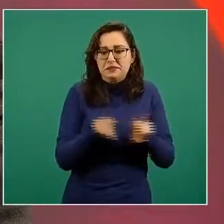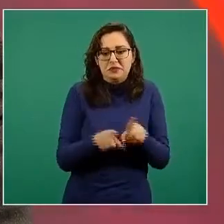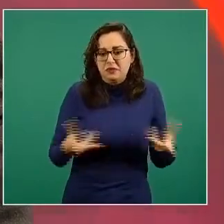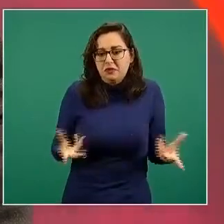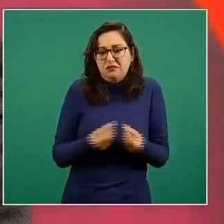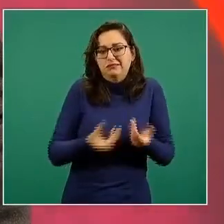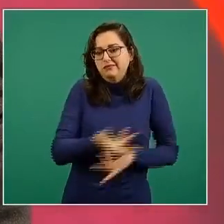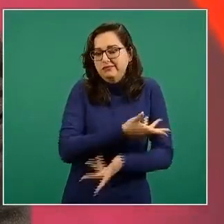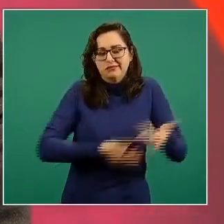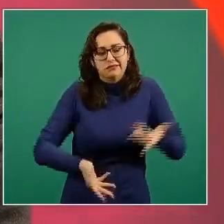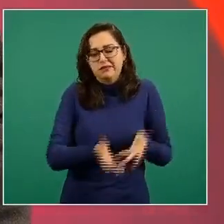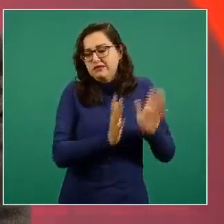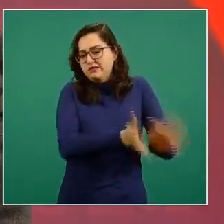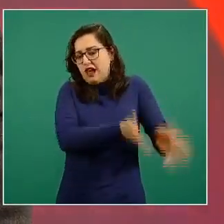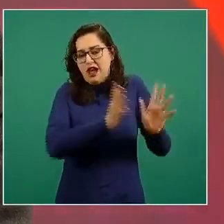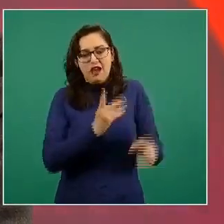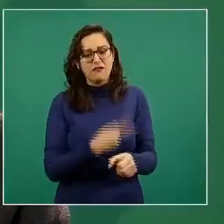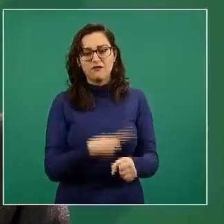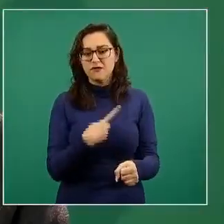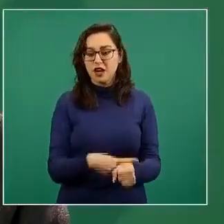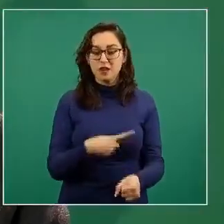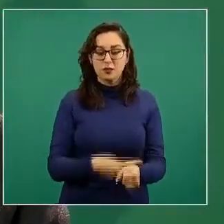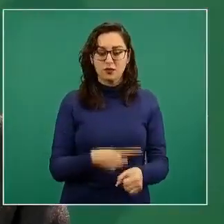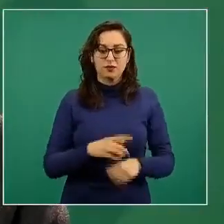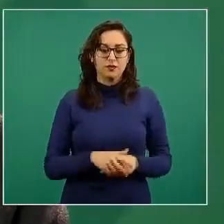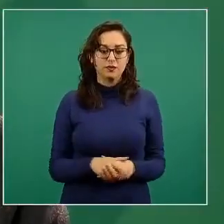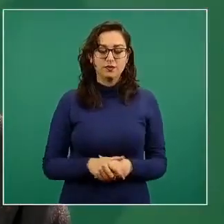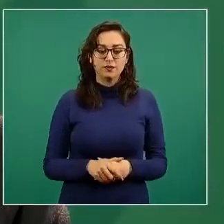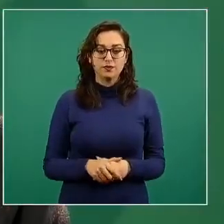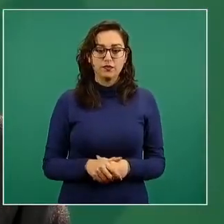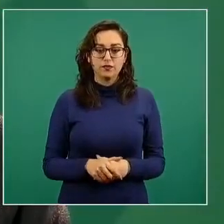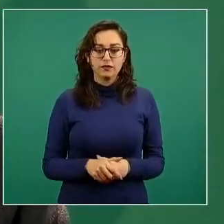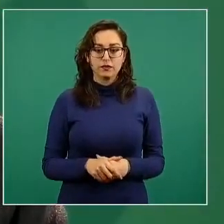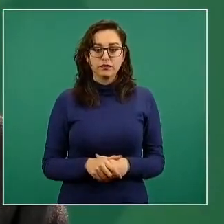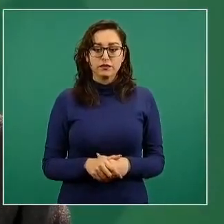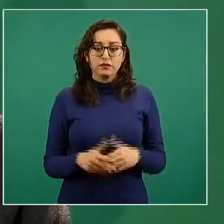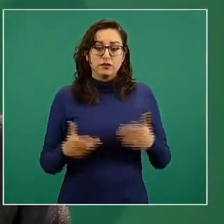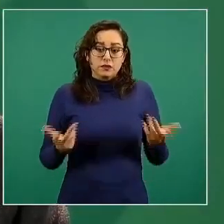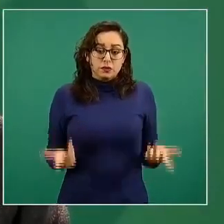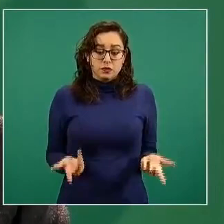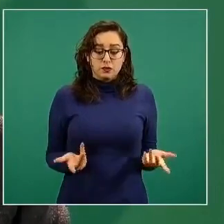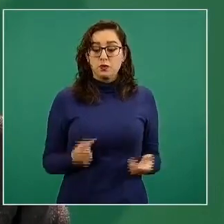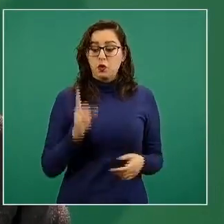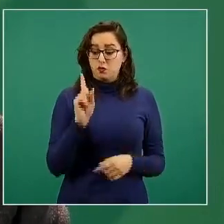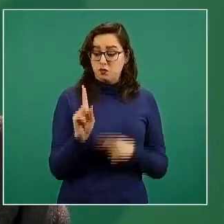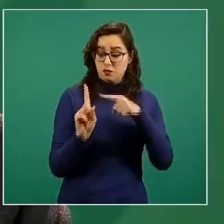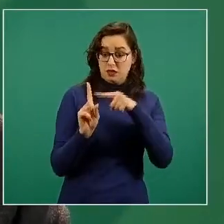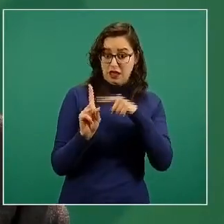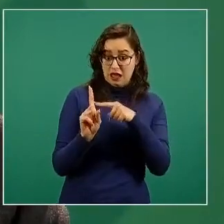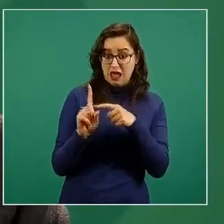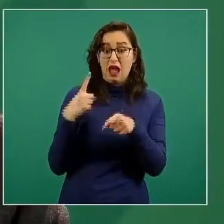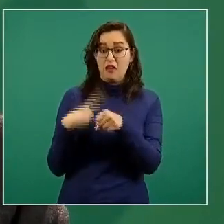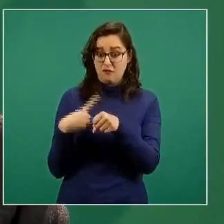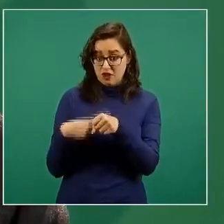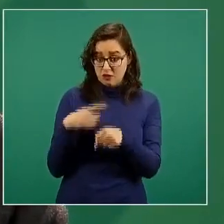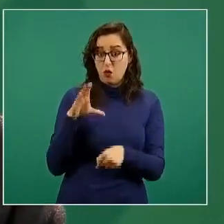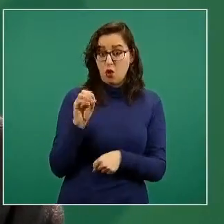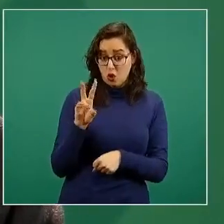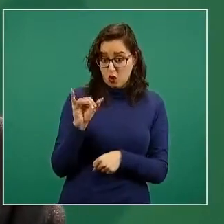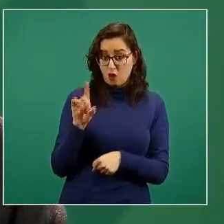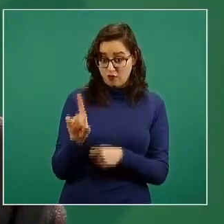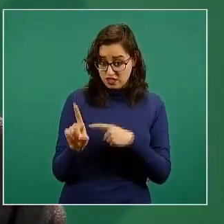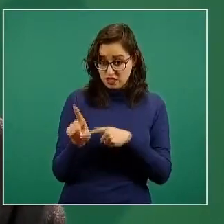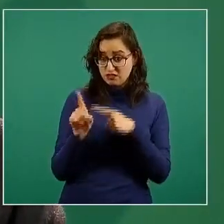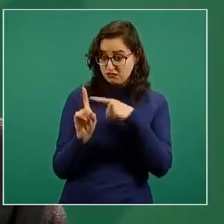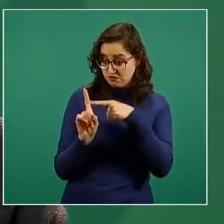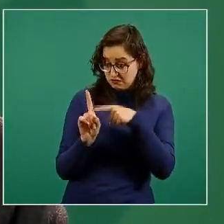es muy importante no perderlo de vista. Las personas que conviven con alguien que tiene COVID y se sabe que tiene COVID o tuvo